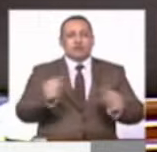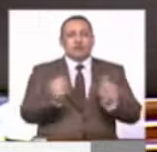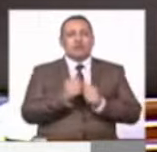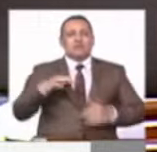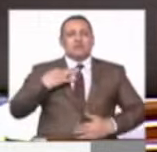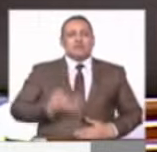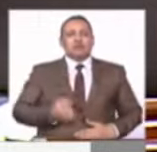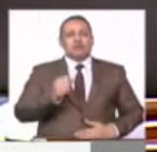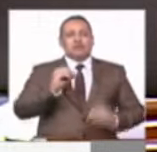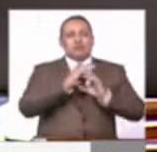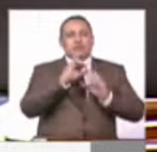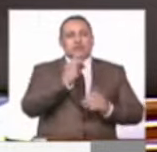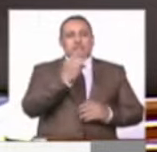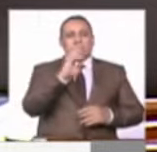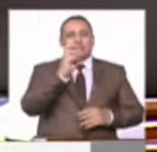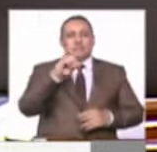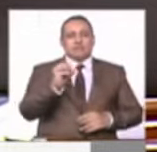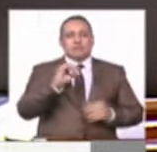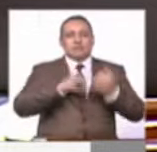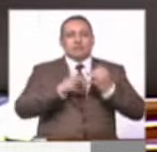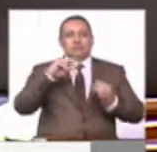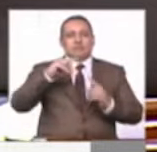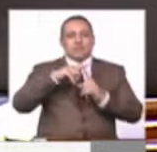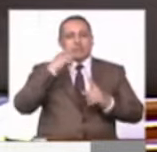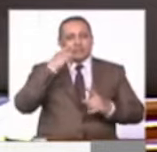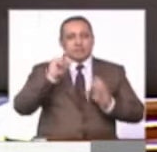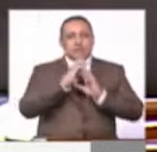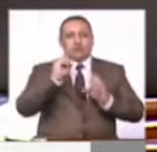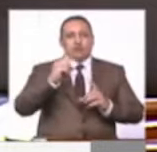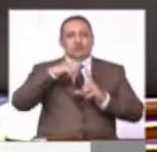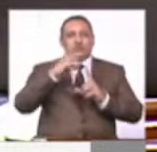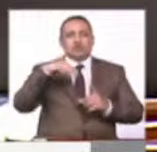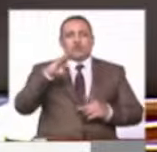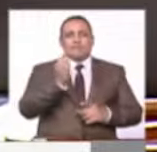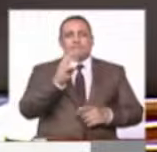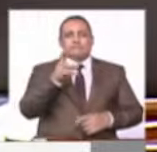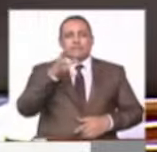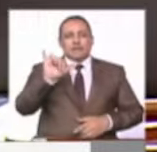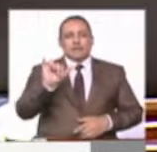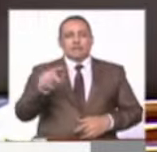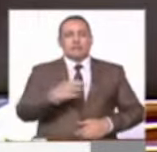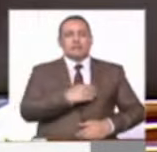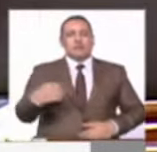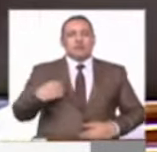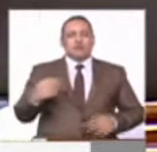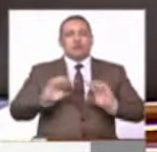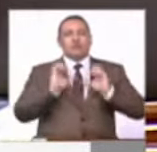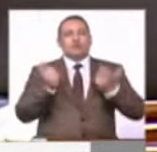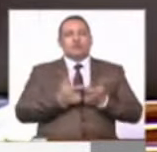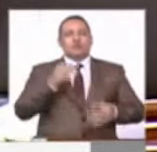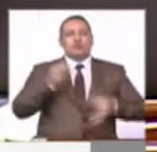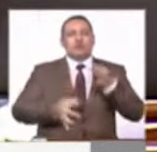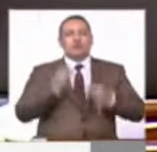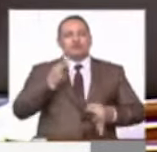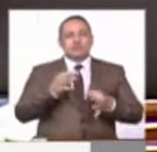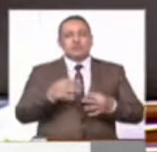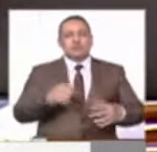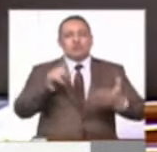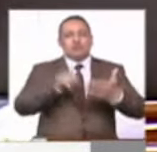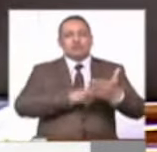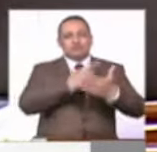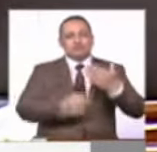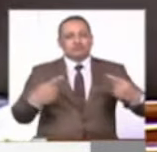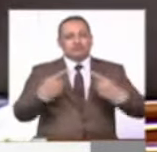Señor Guillermo Santiago tomberry villarán miembro de la junta Nacional de Justicia por infracción